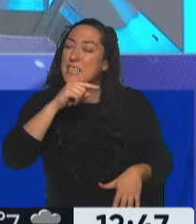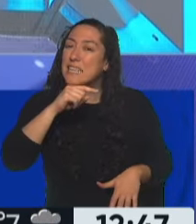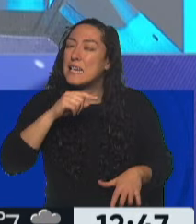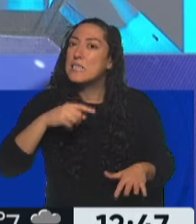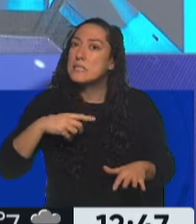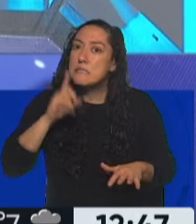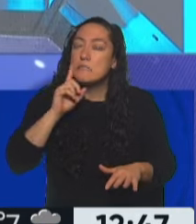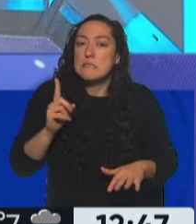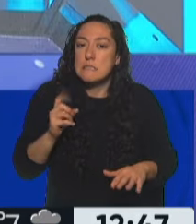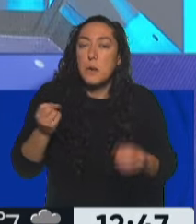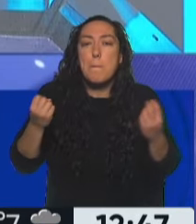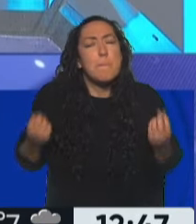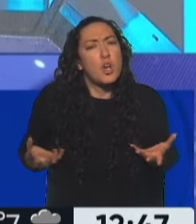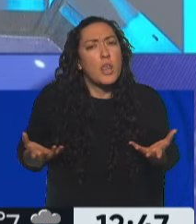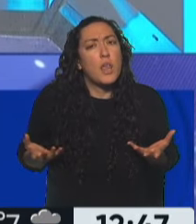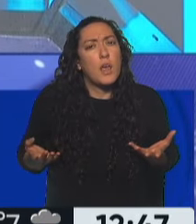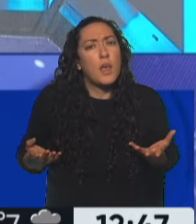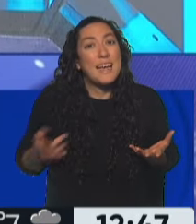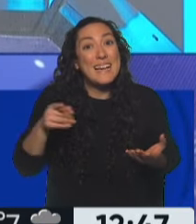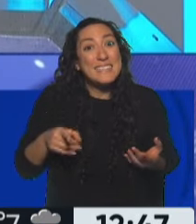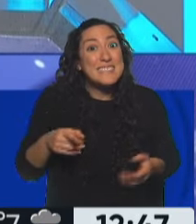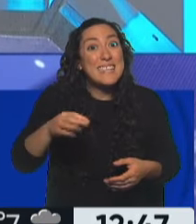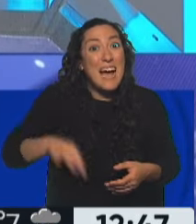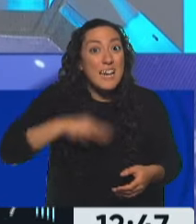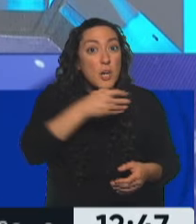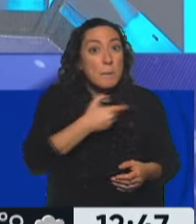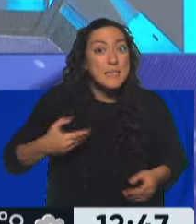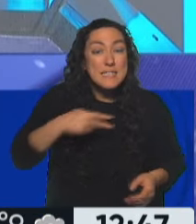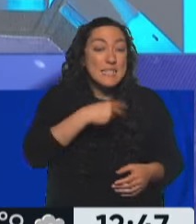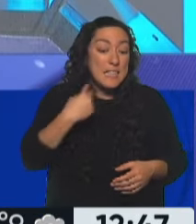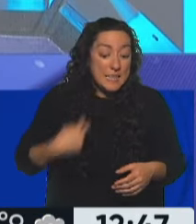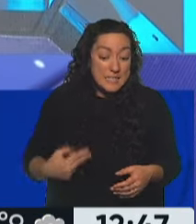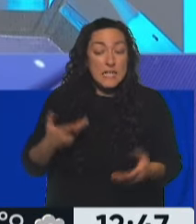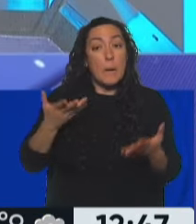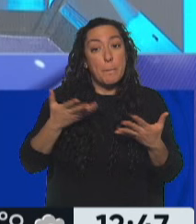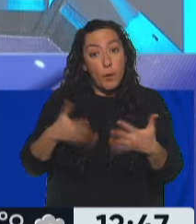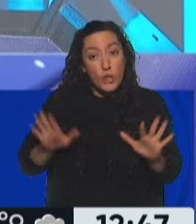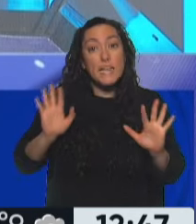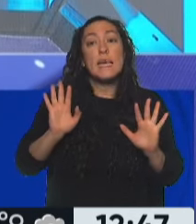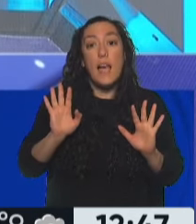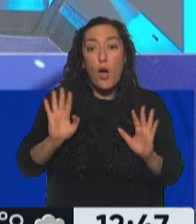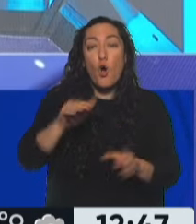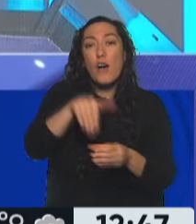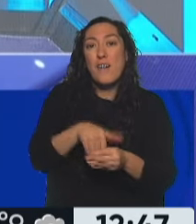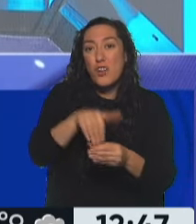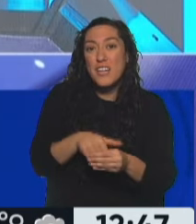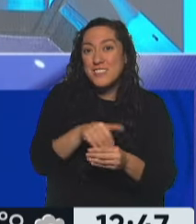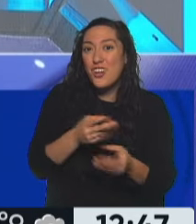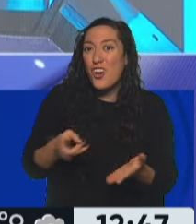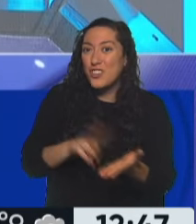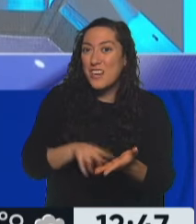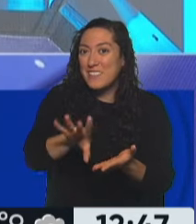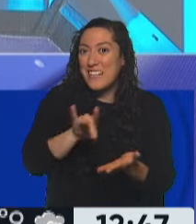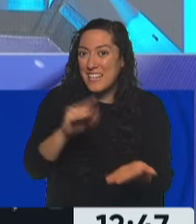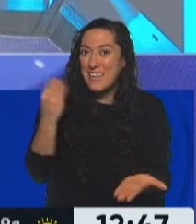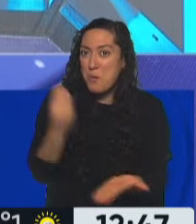Ajá. ¿Por qué? Porque sería el año en el que Xi Jinping podría o debería ser eventualmente reelegido para el nuevo